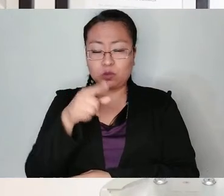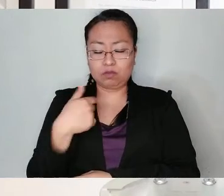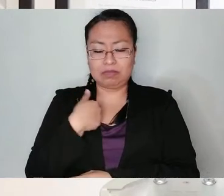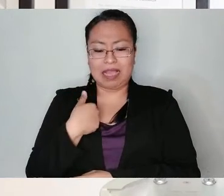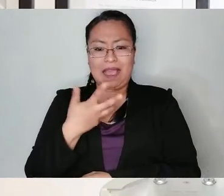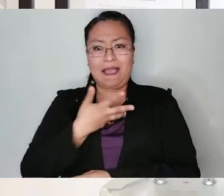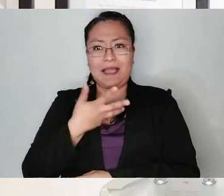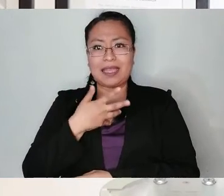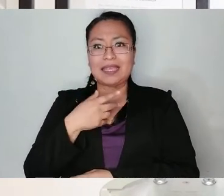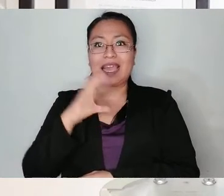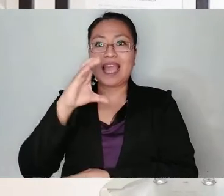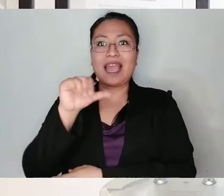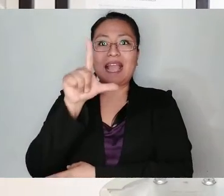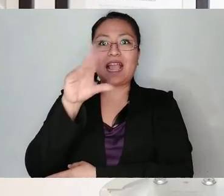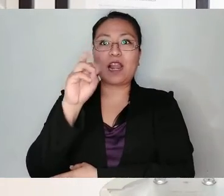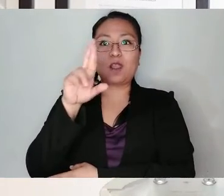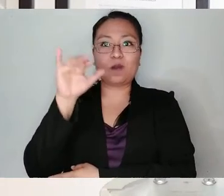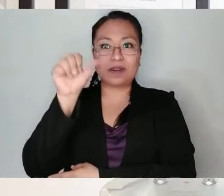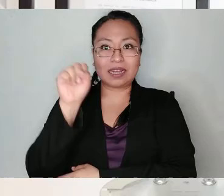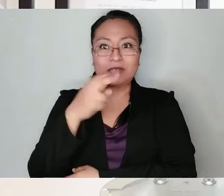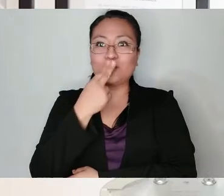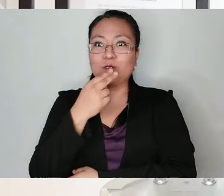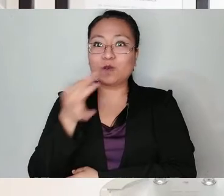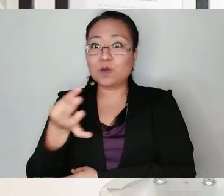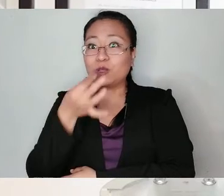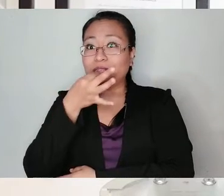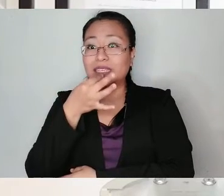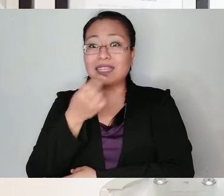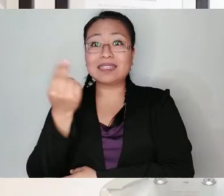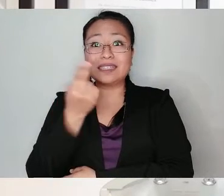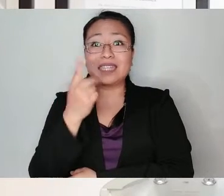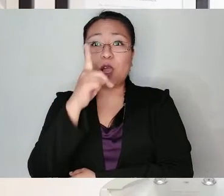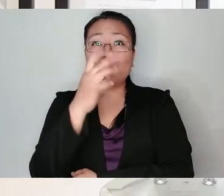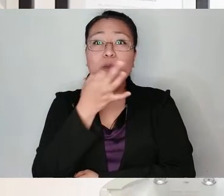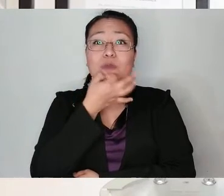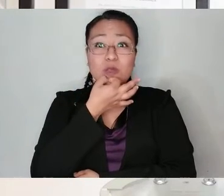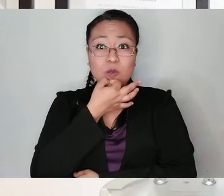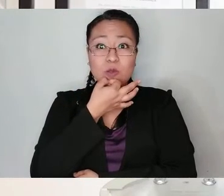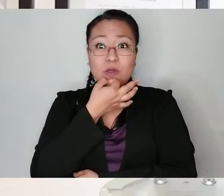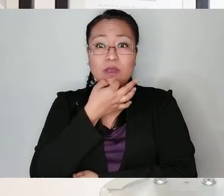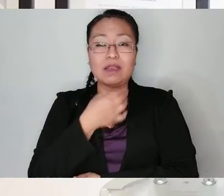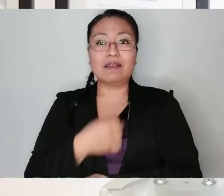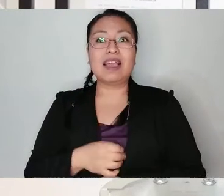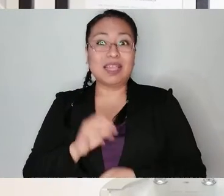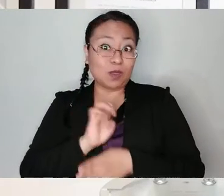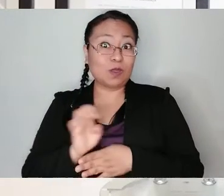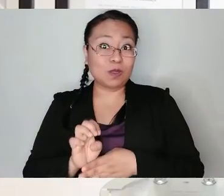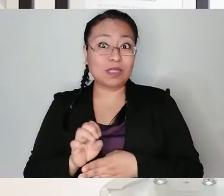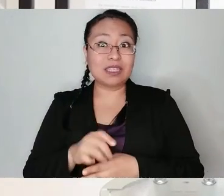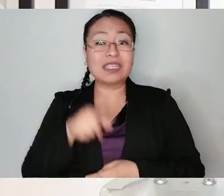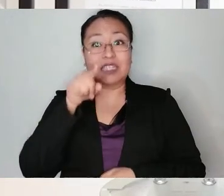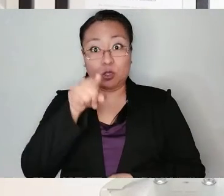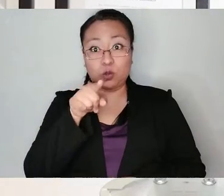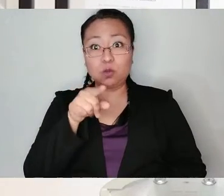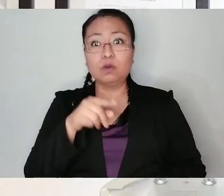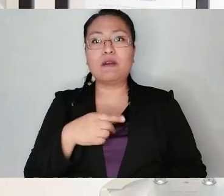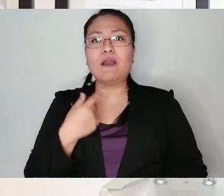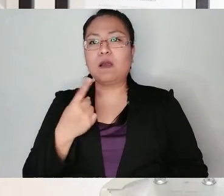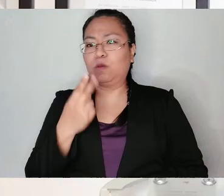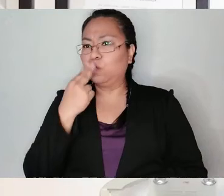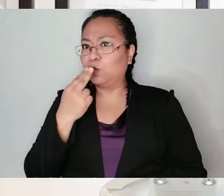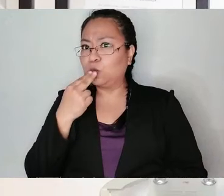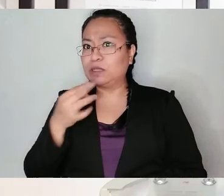cantidad de calorías que tiene este caramelo, se requiere 1 minuto. Por lo tanto, si ustedes